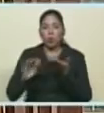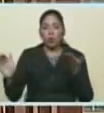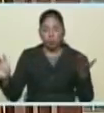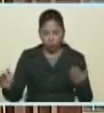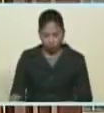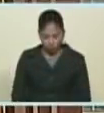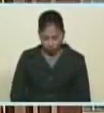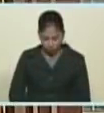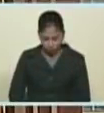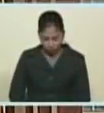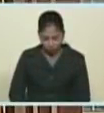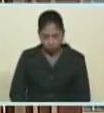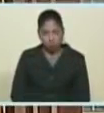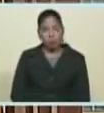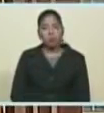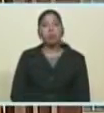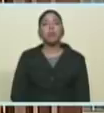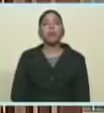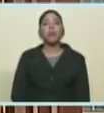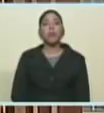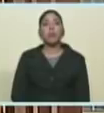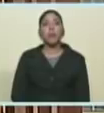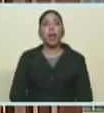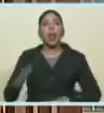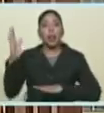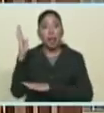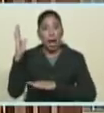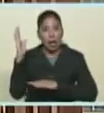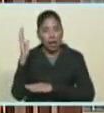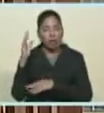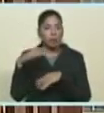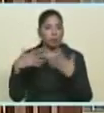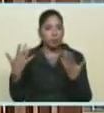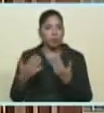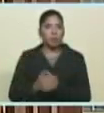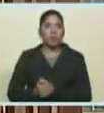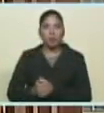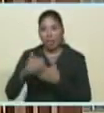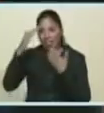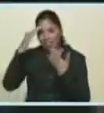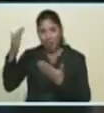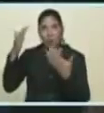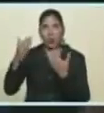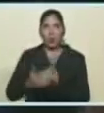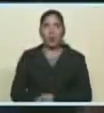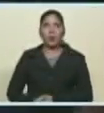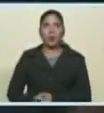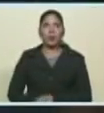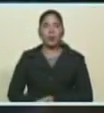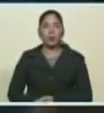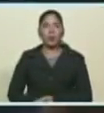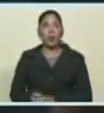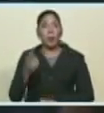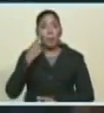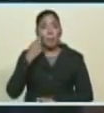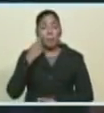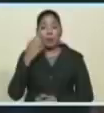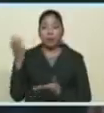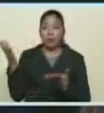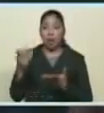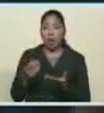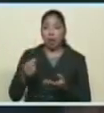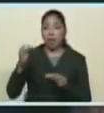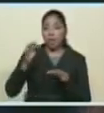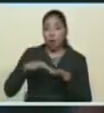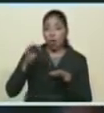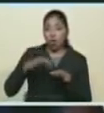Guárico, dije, ¿verdad? Sí. Lara, La Esperanza. Saludo a Rafael Lacaba. Aquí están los recursos del Fondo de